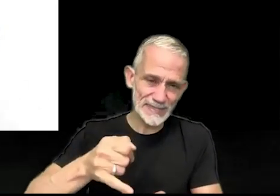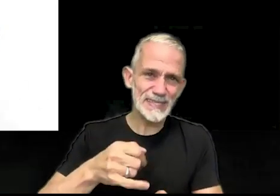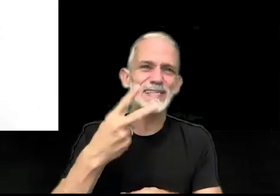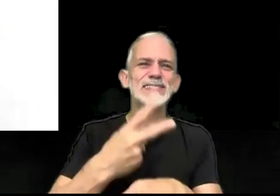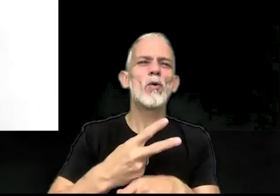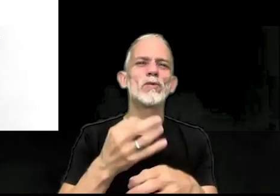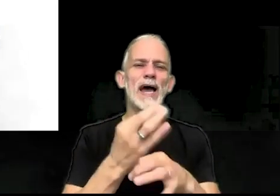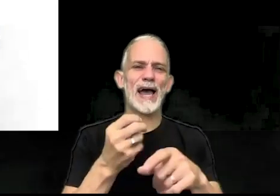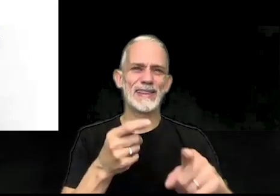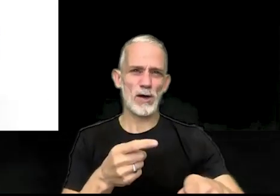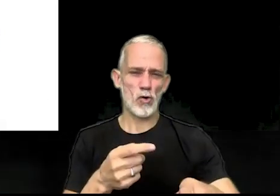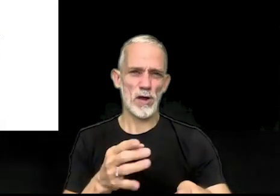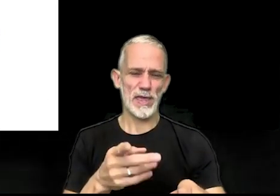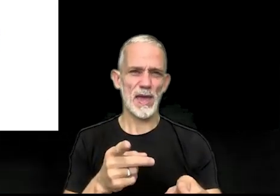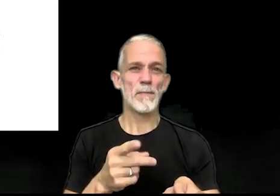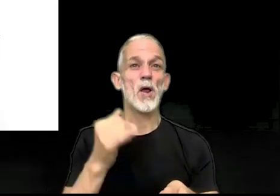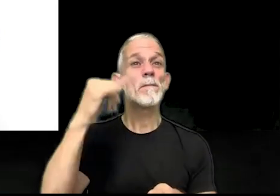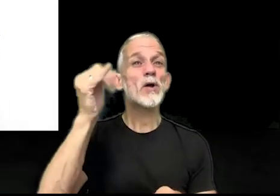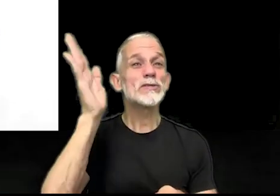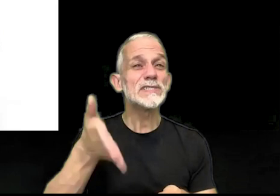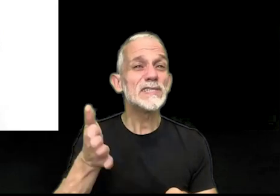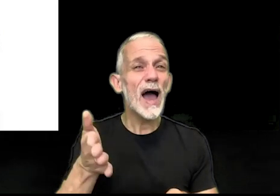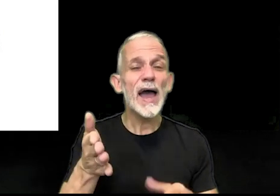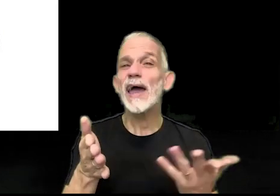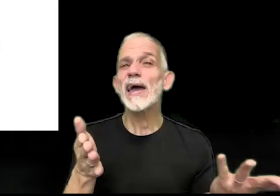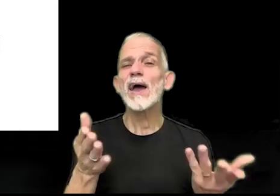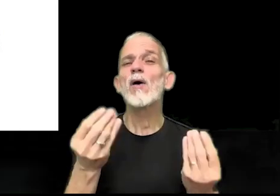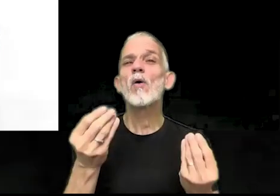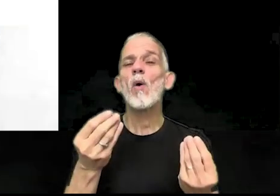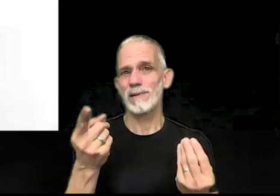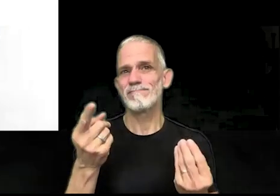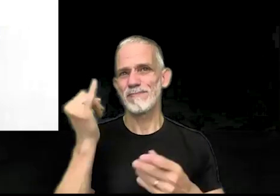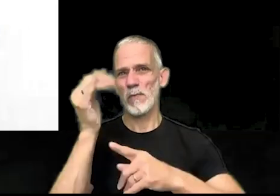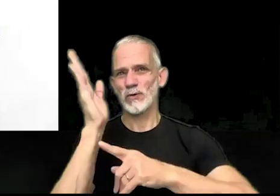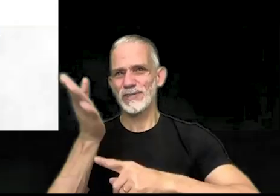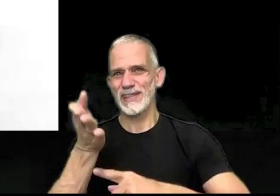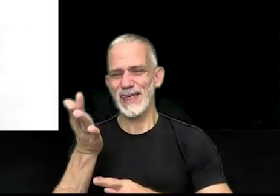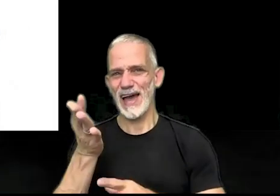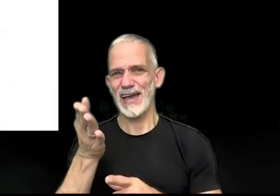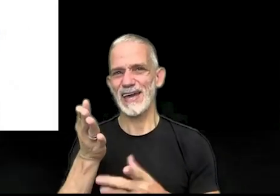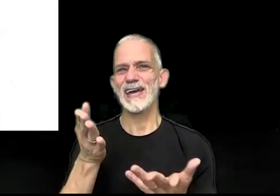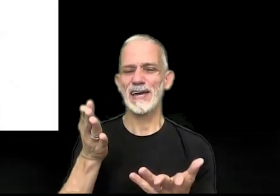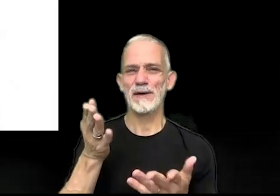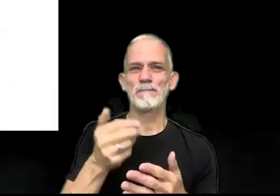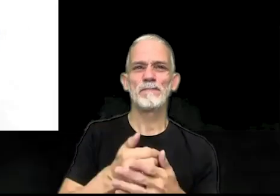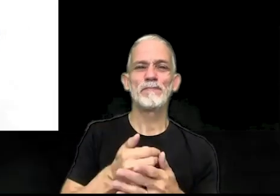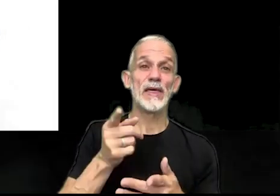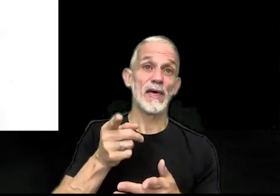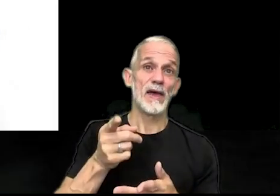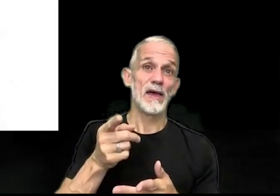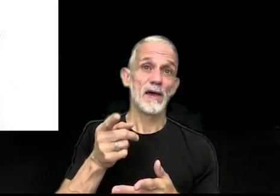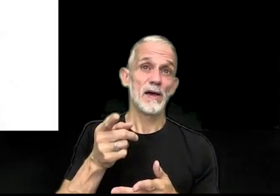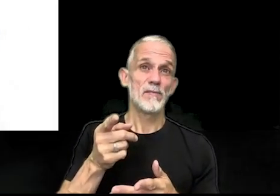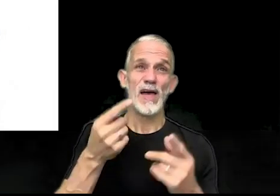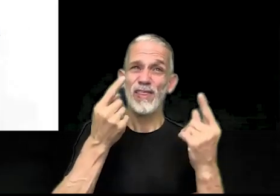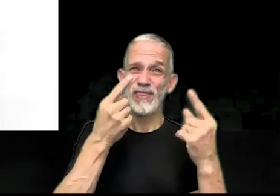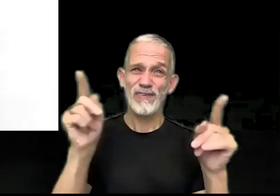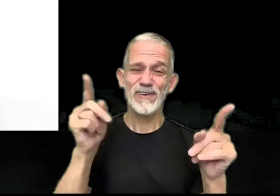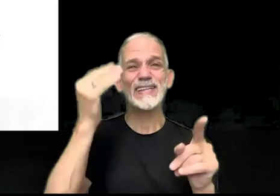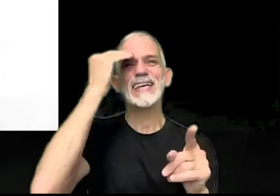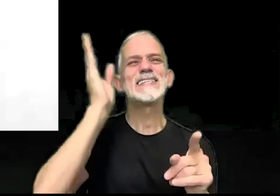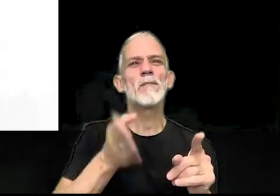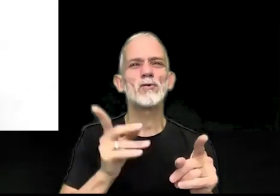categoría, pero que la tasa es la de una tasa también, una tasa diferencial